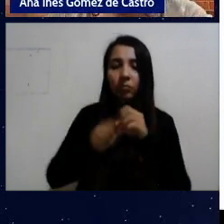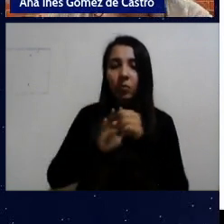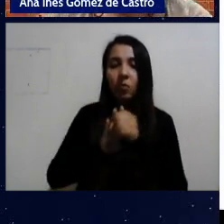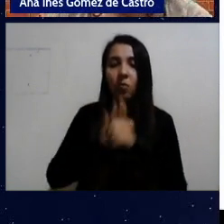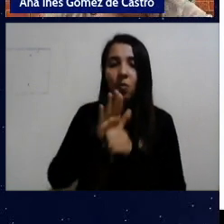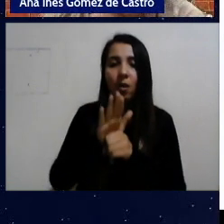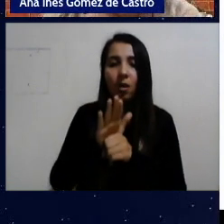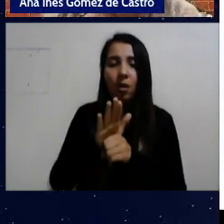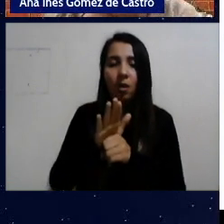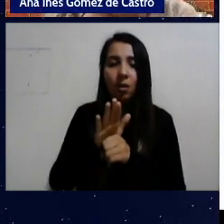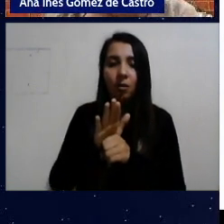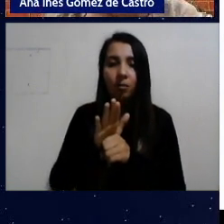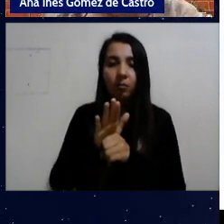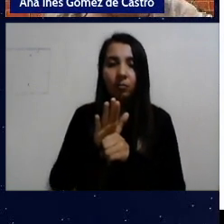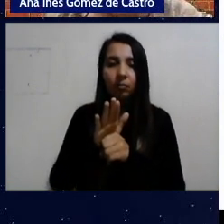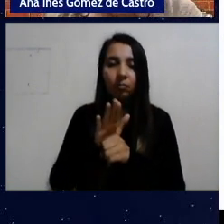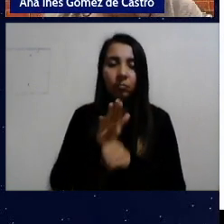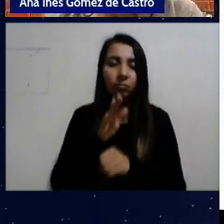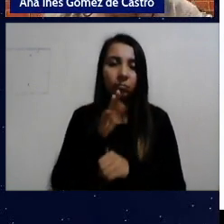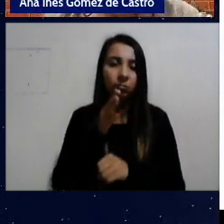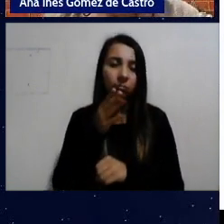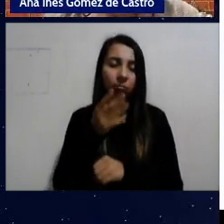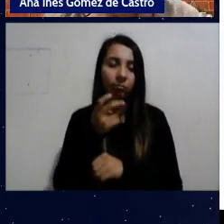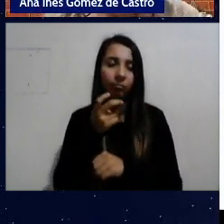que irradia